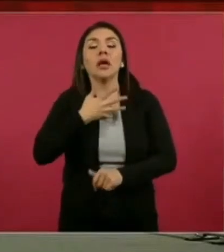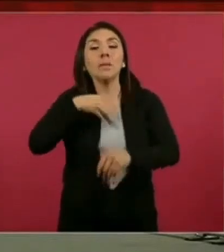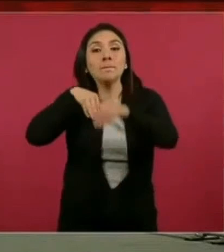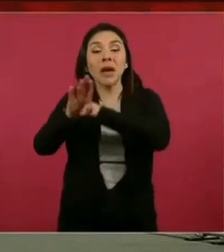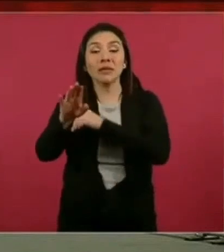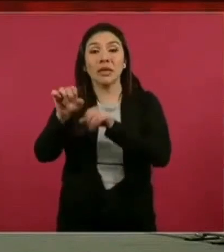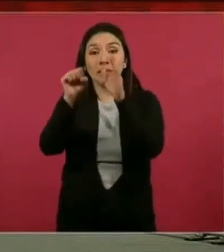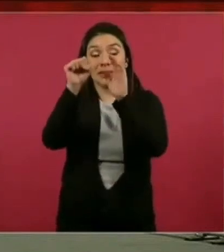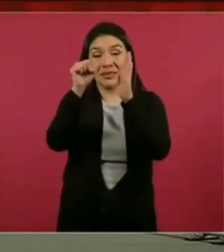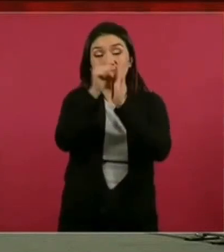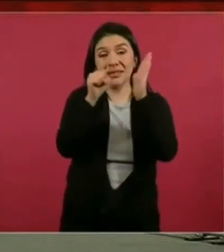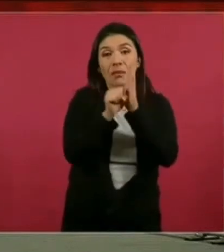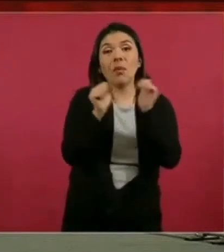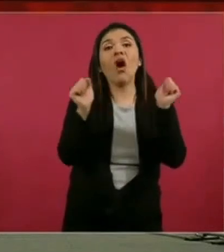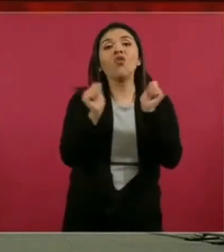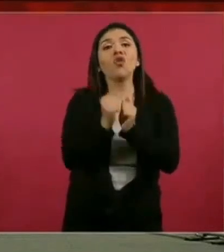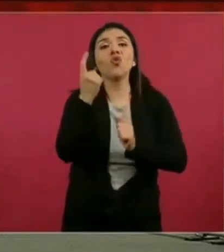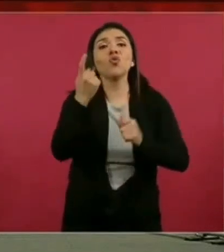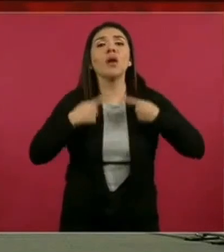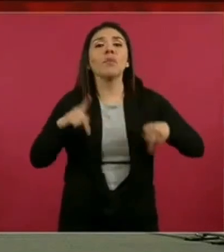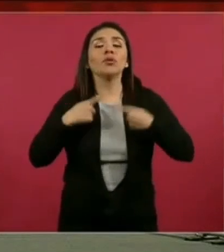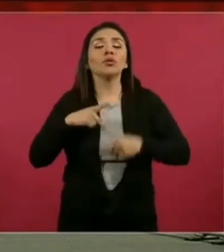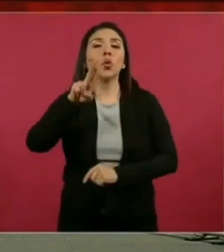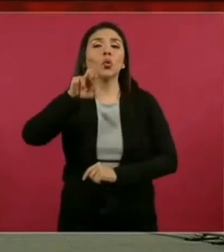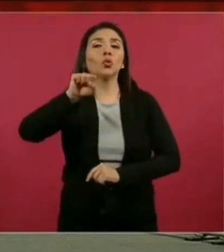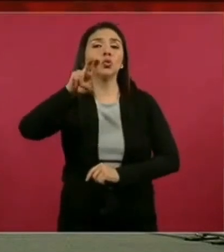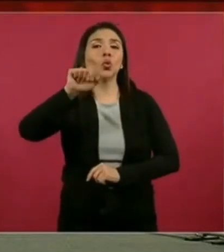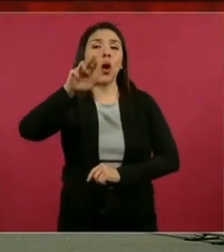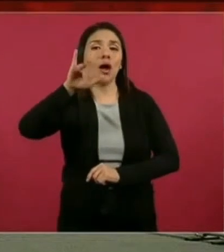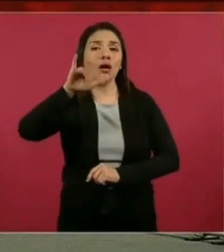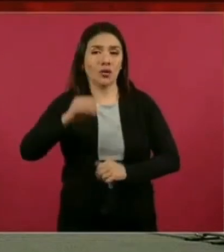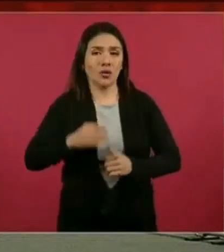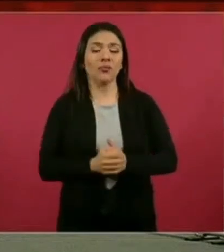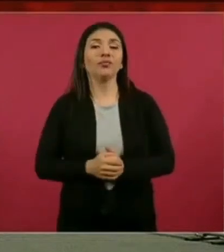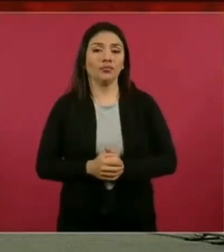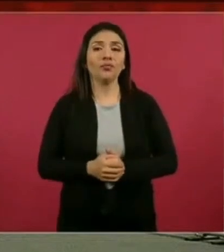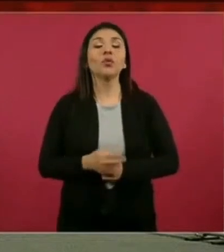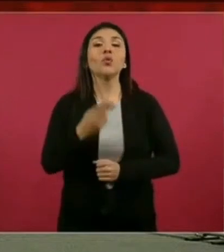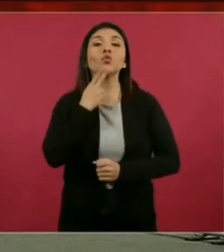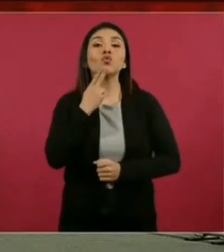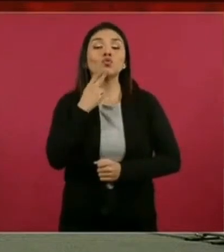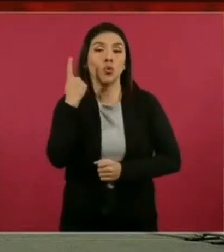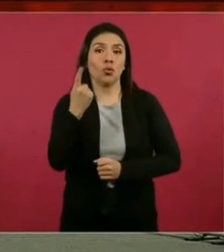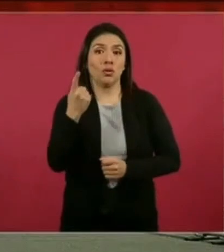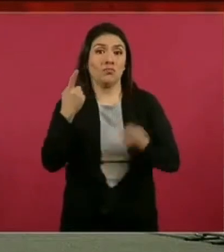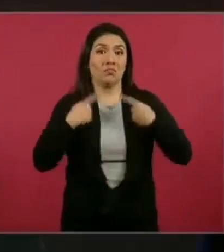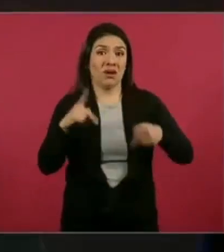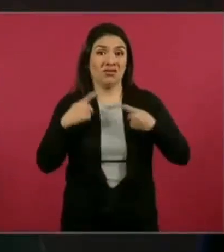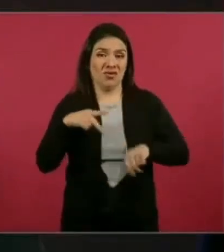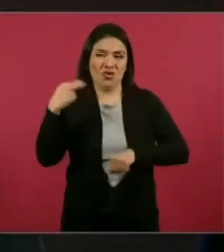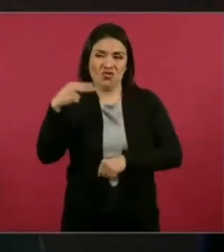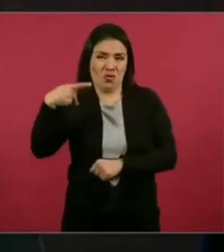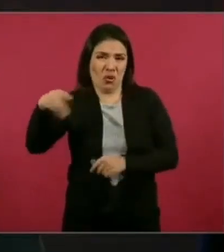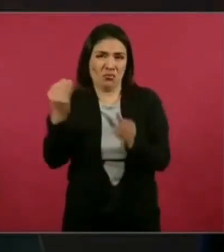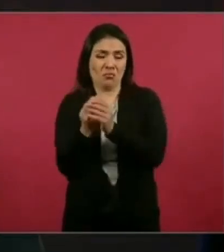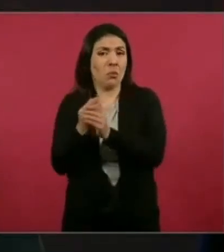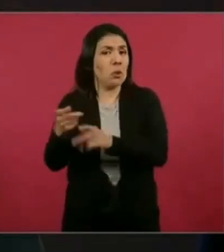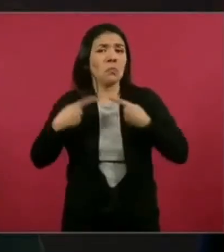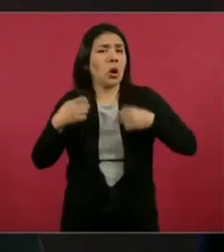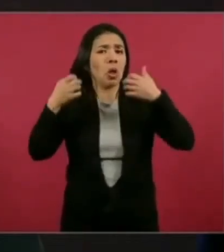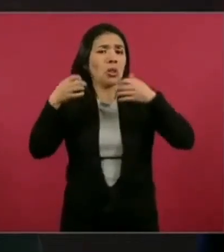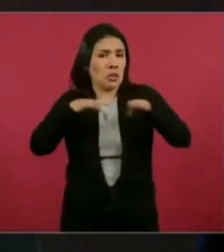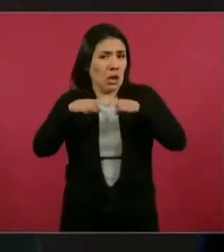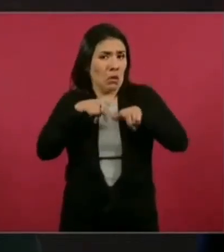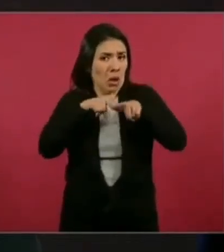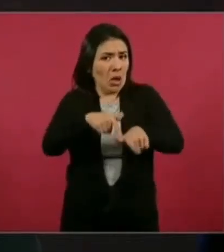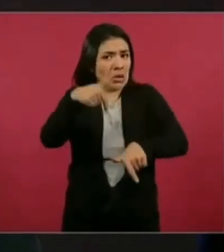por medio de un usuario. Se utilizó una cuenta de usuario que ya no trabaja aquí para